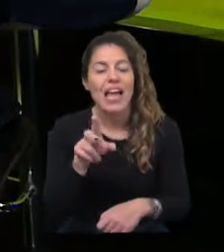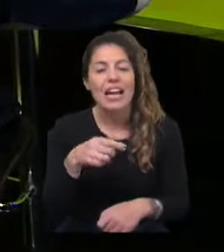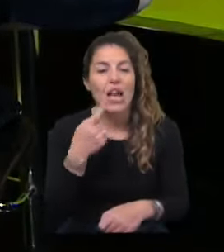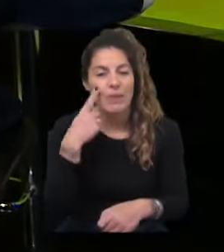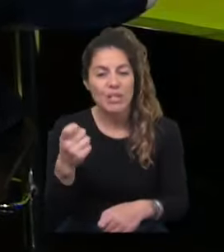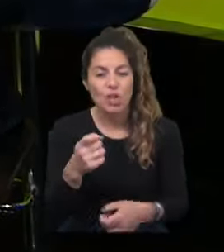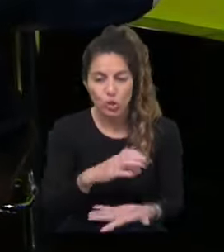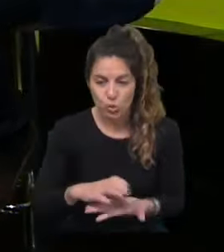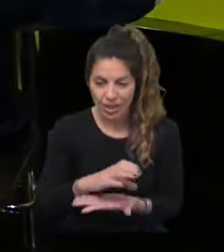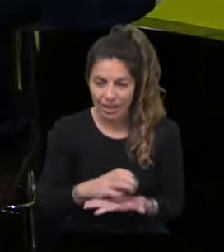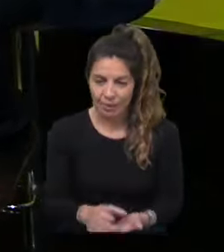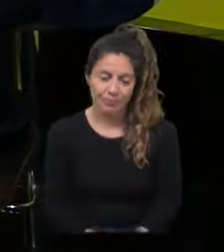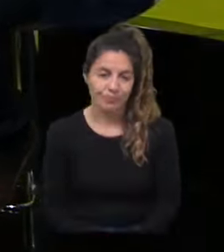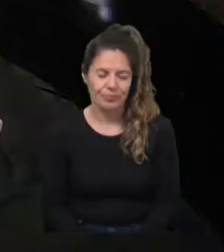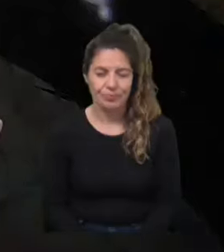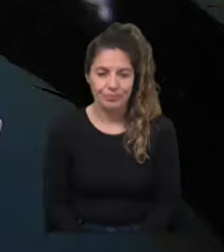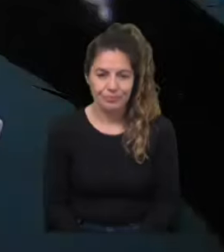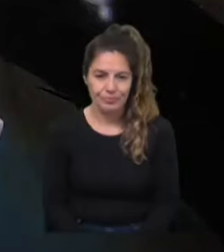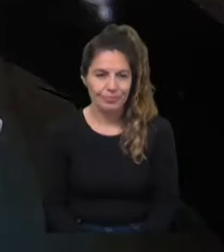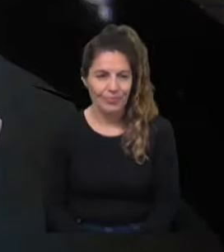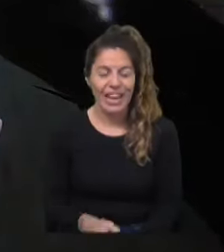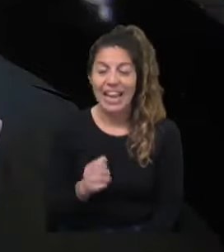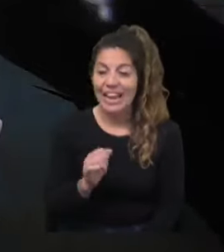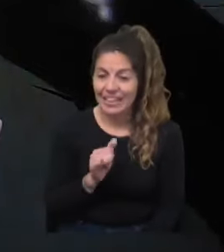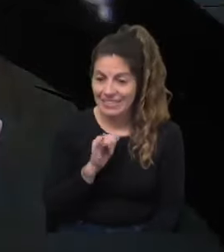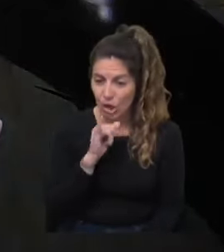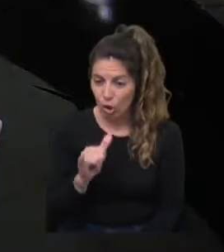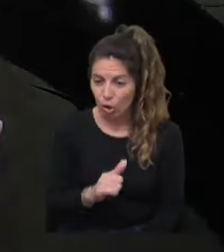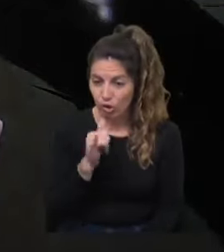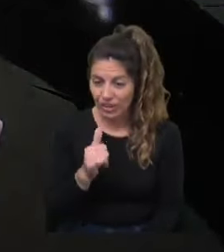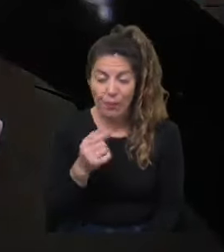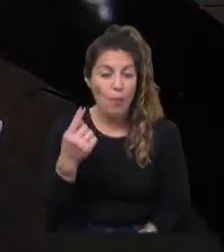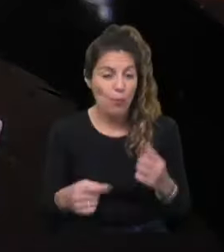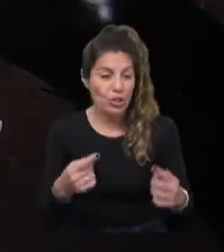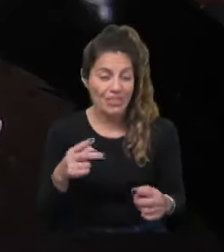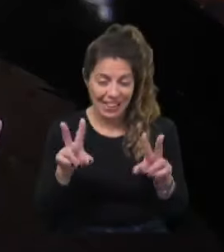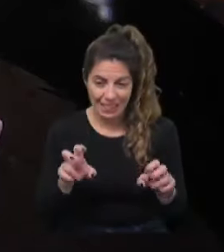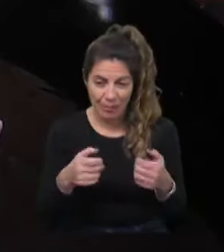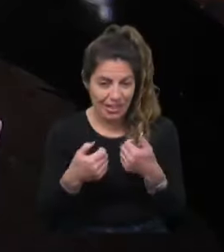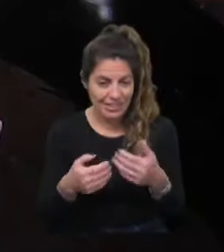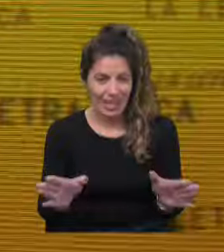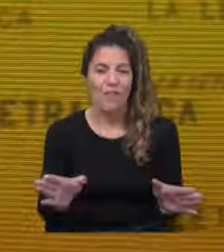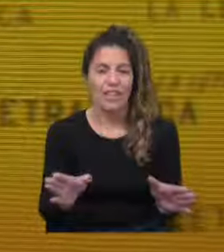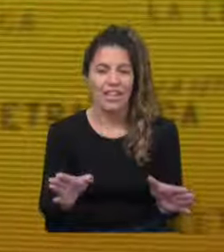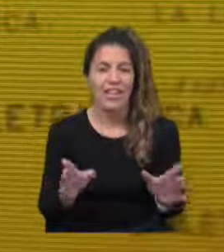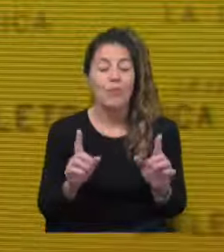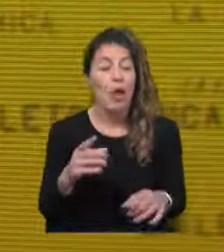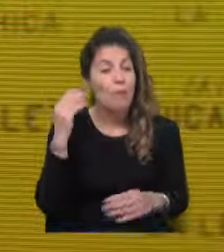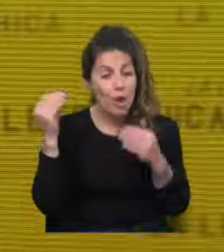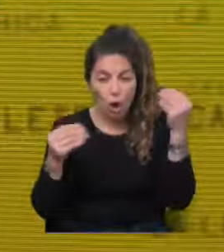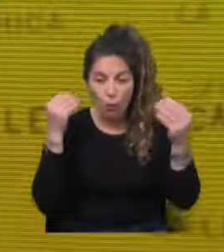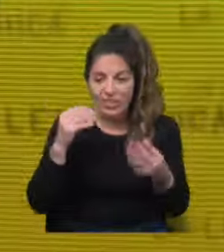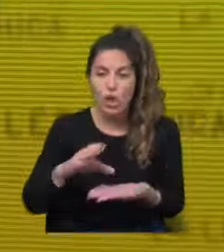Percepción Ciudadana. Bien, y recién lo mencionaban, dentro de la multiplicidad de temas que se abren está el de la